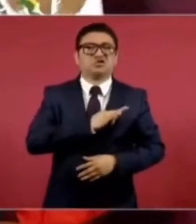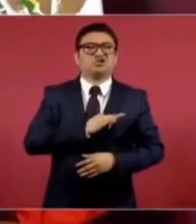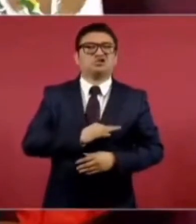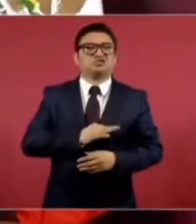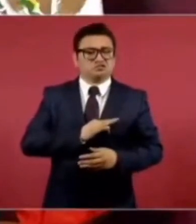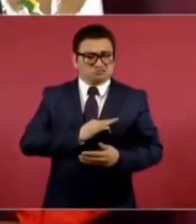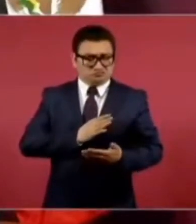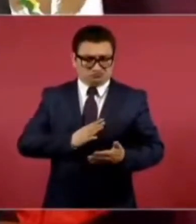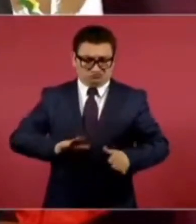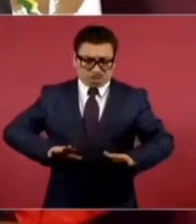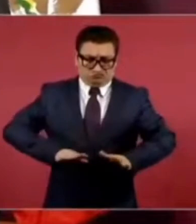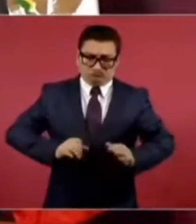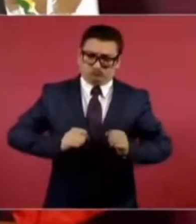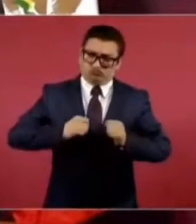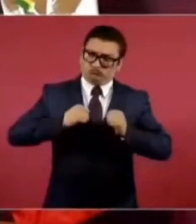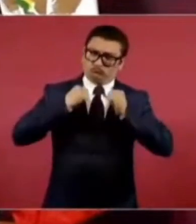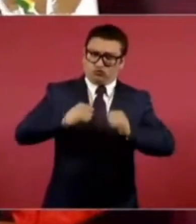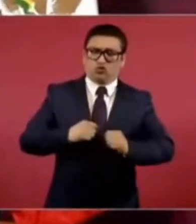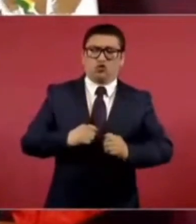carácter,